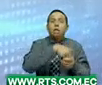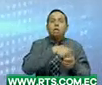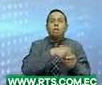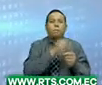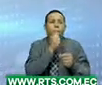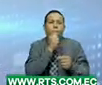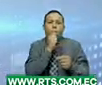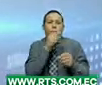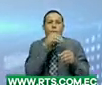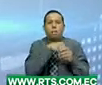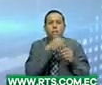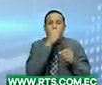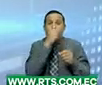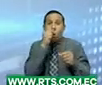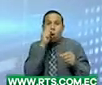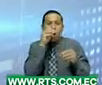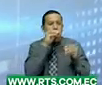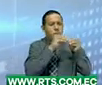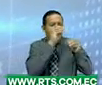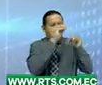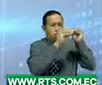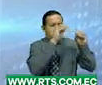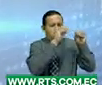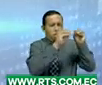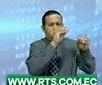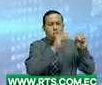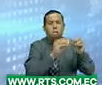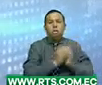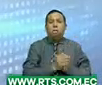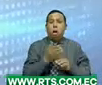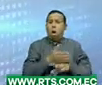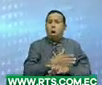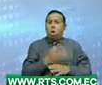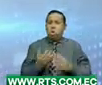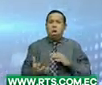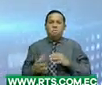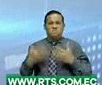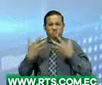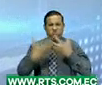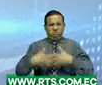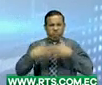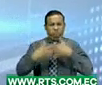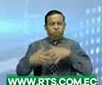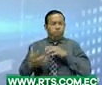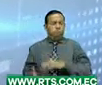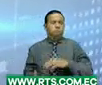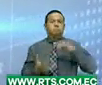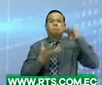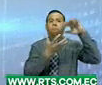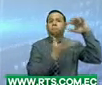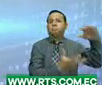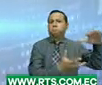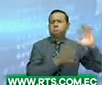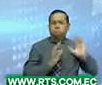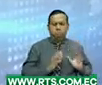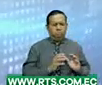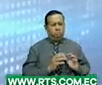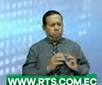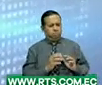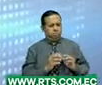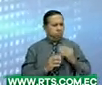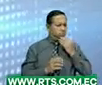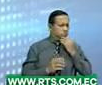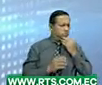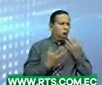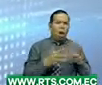de impresión, al momento de llegar a dicho taller, pudimos verificar que estaba en proceso de